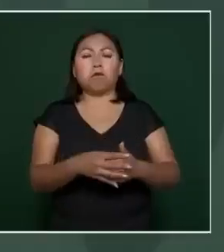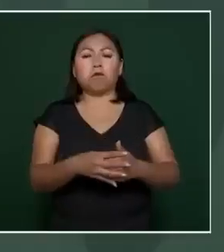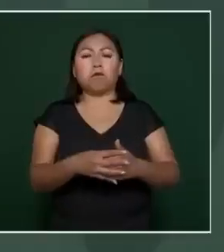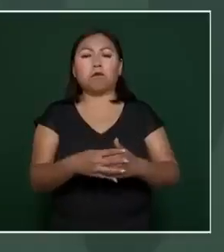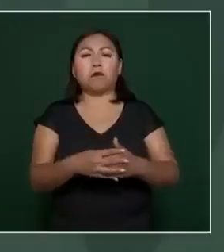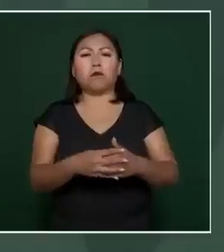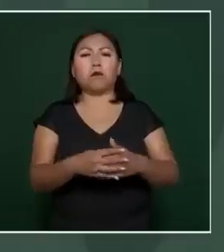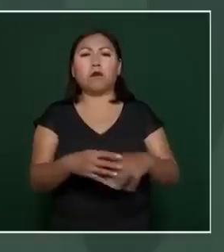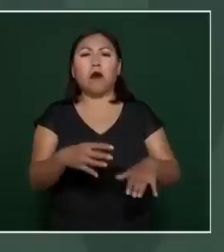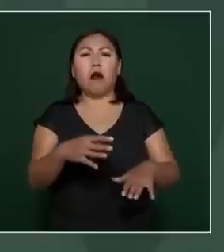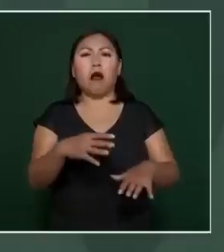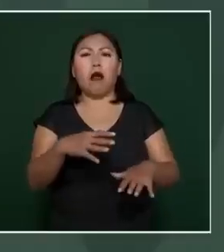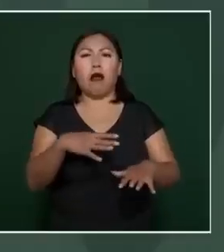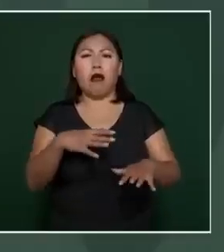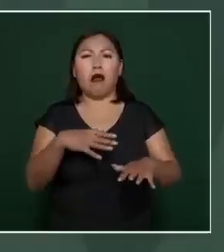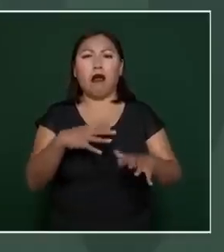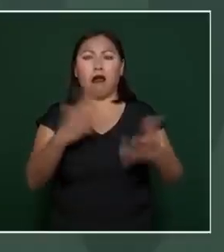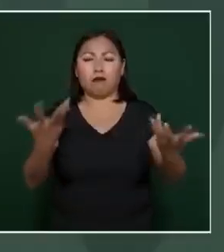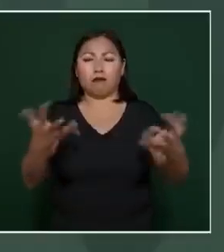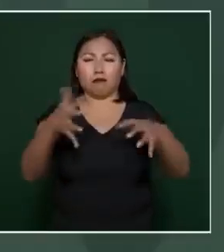que se conoce como PRIAN,